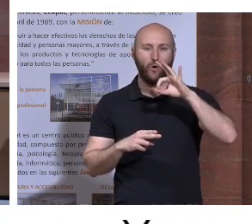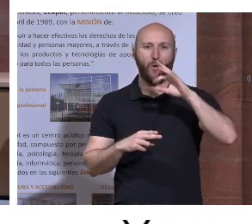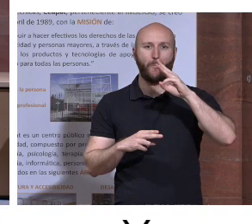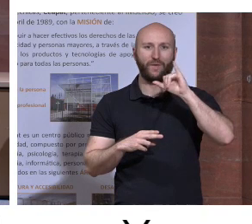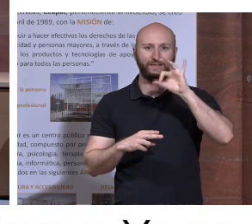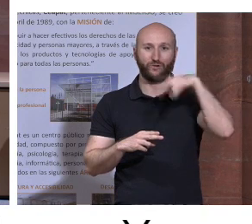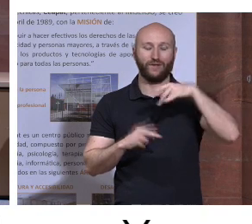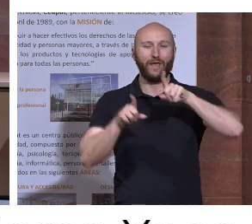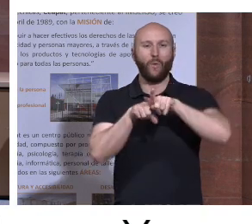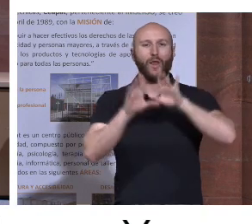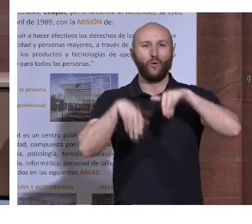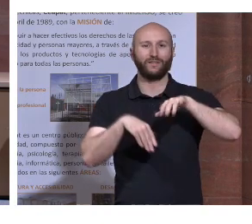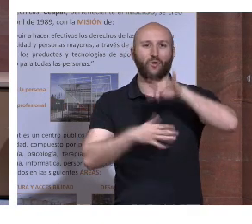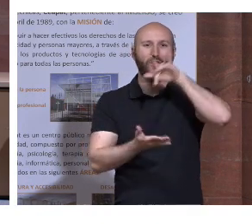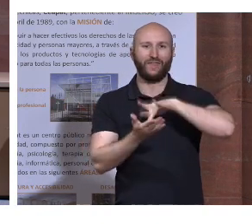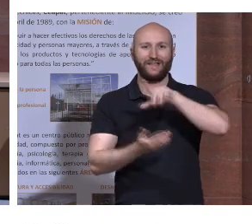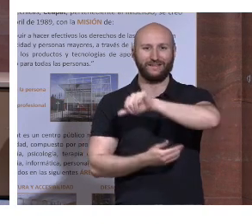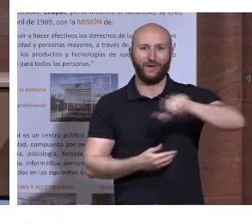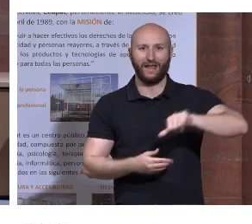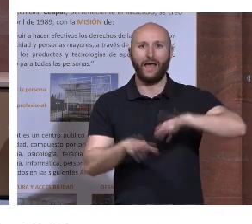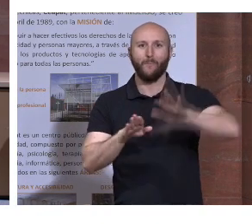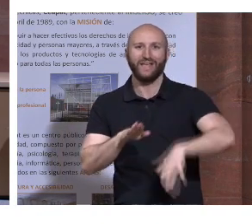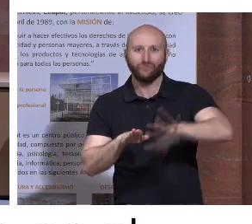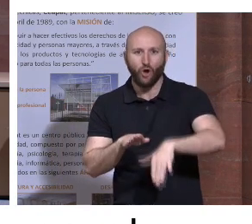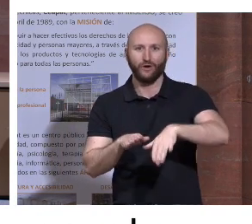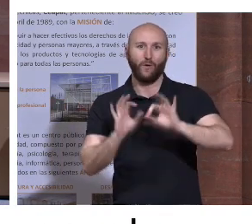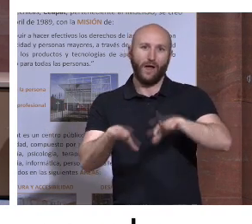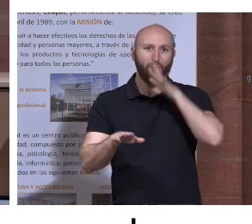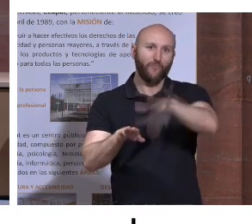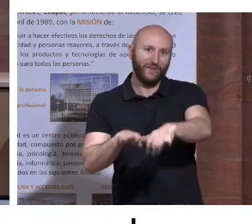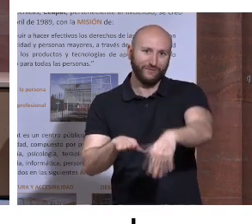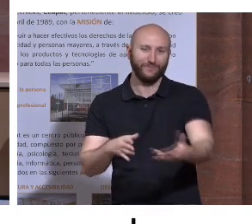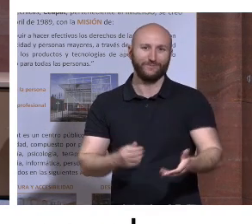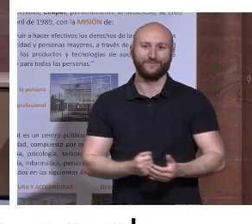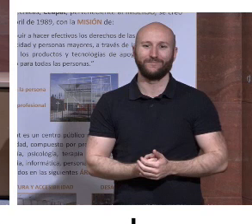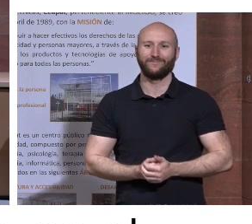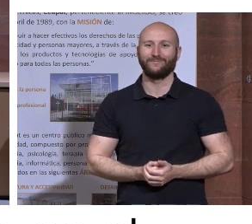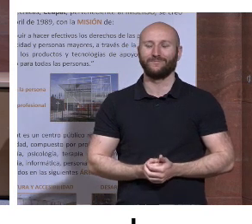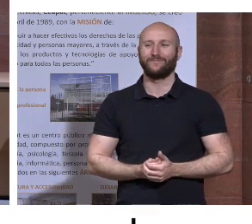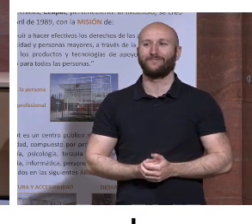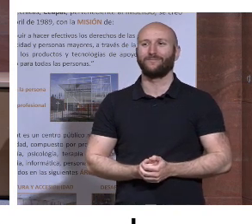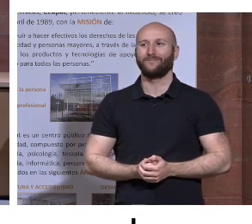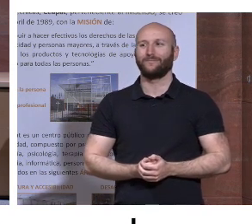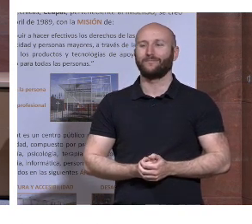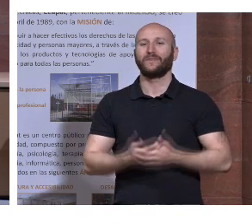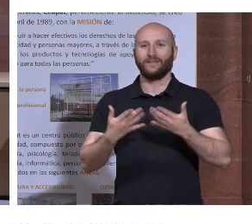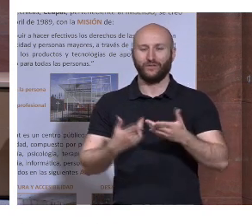día de la semana. Y Pisón, porque piso fuerte. Pues si algo no... No sabe.